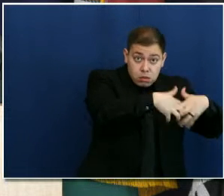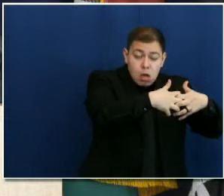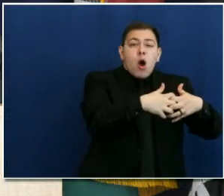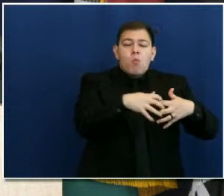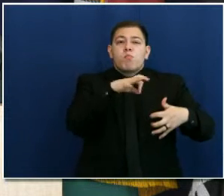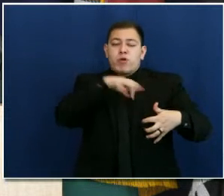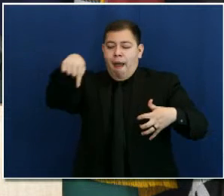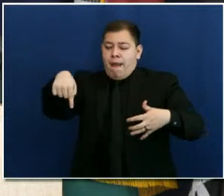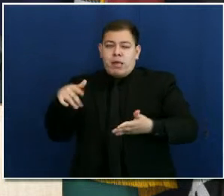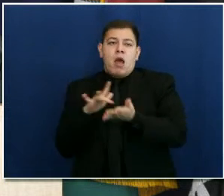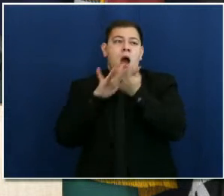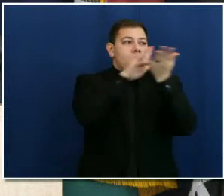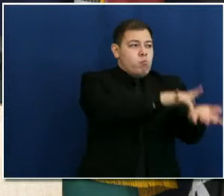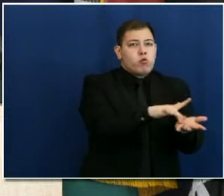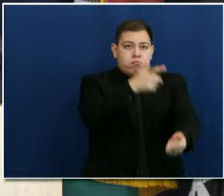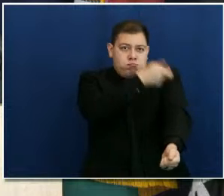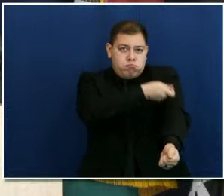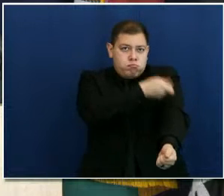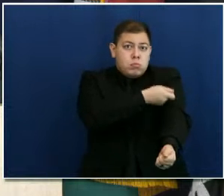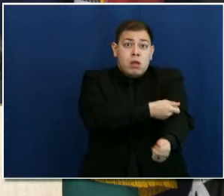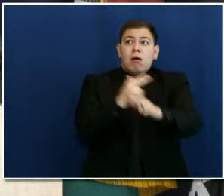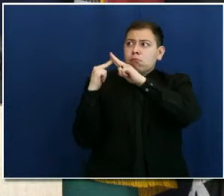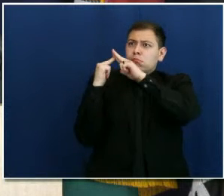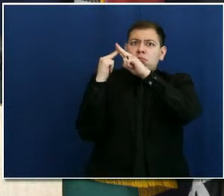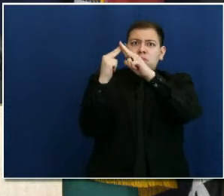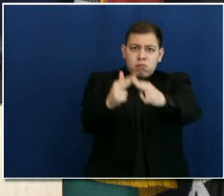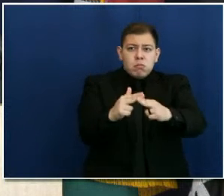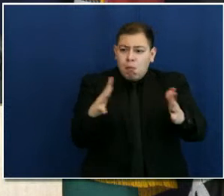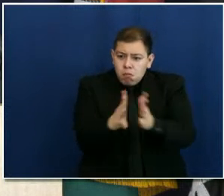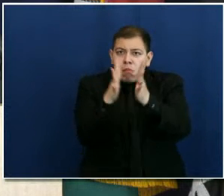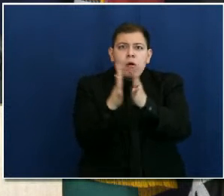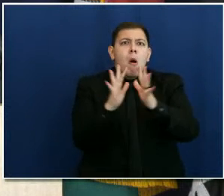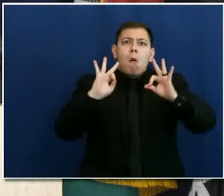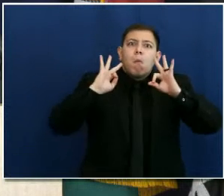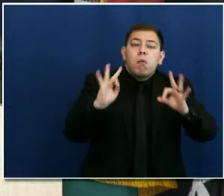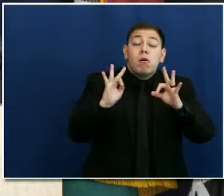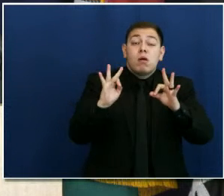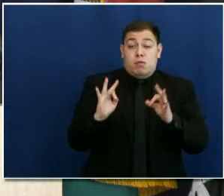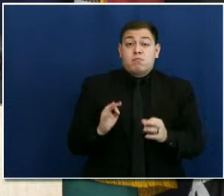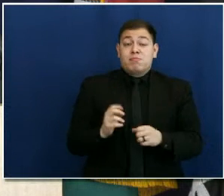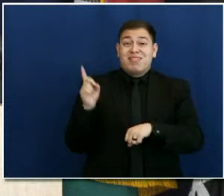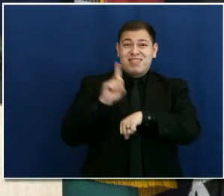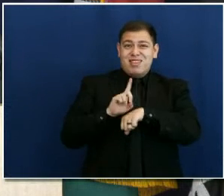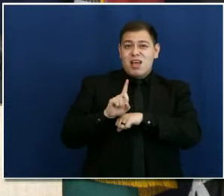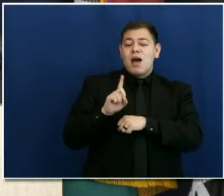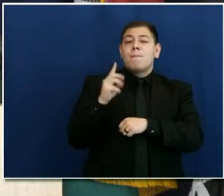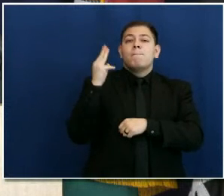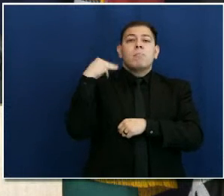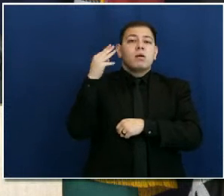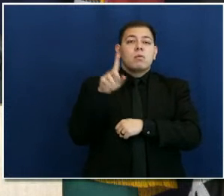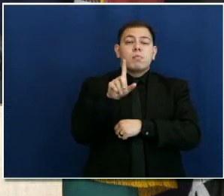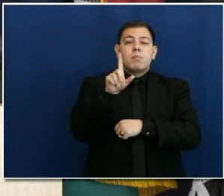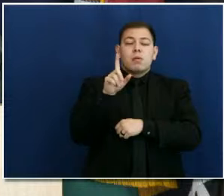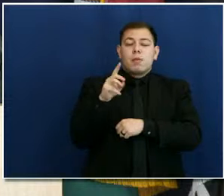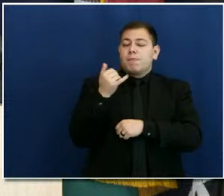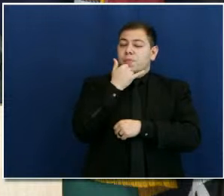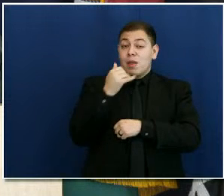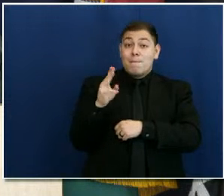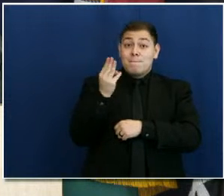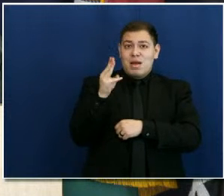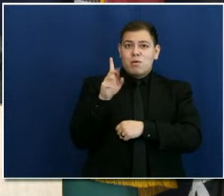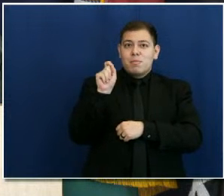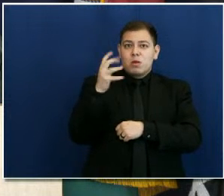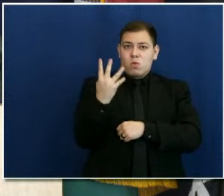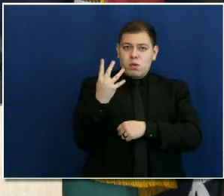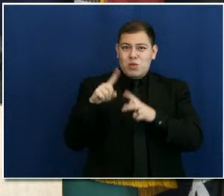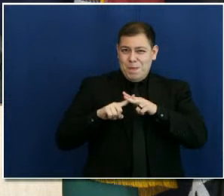me da muchísimo gusto compartir que ha sido todo un éxito. El 24 de mayo, iniciamos el 24 de mayo y hasta el día